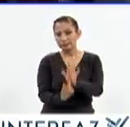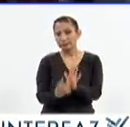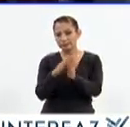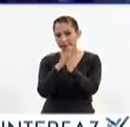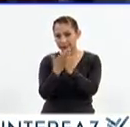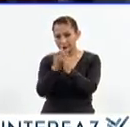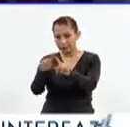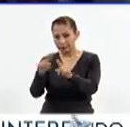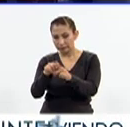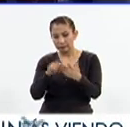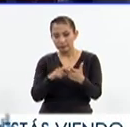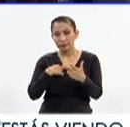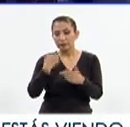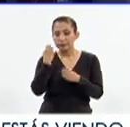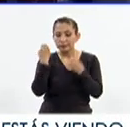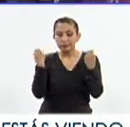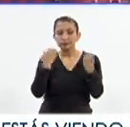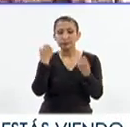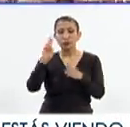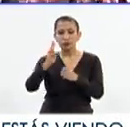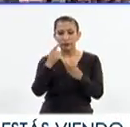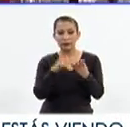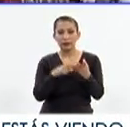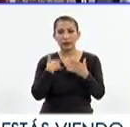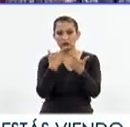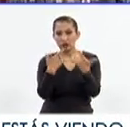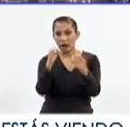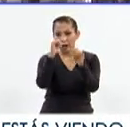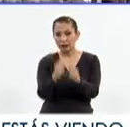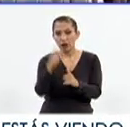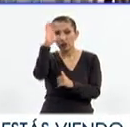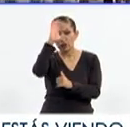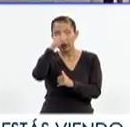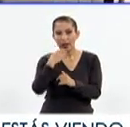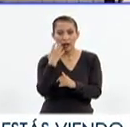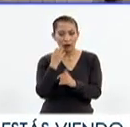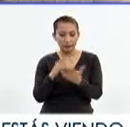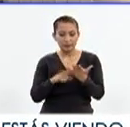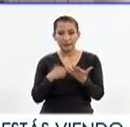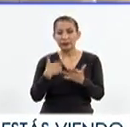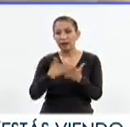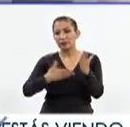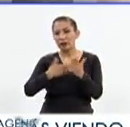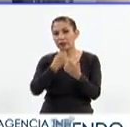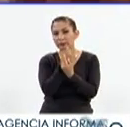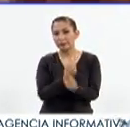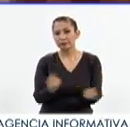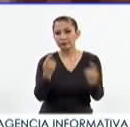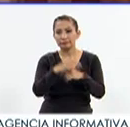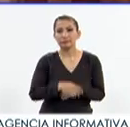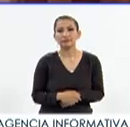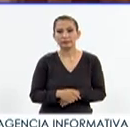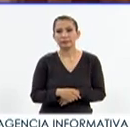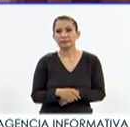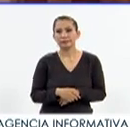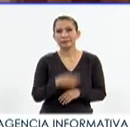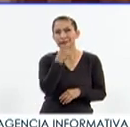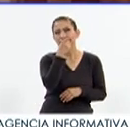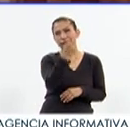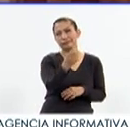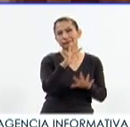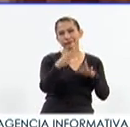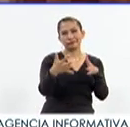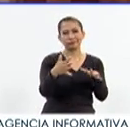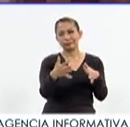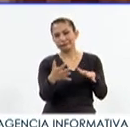presentaciones editoriales, coloquios universitarios, historia del arte y cultura de Nuevo León y talleres infantiles. Pero estamos hablando